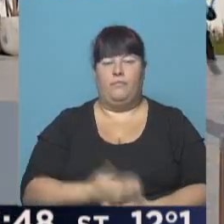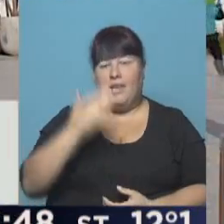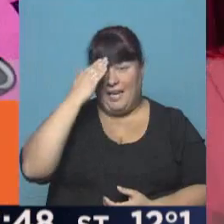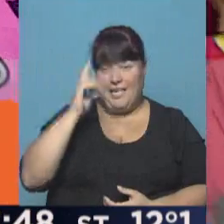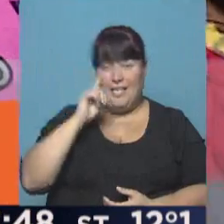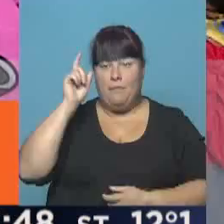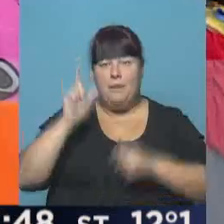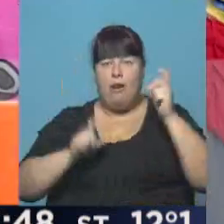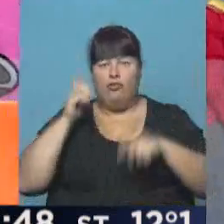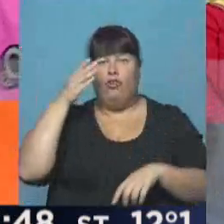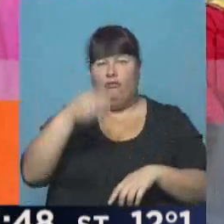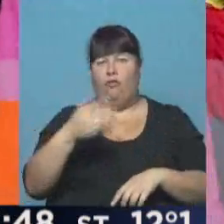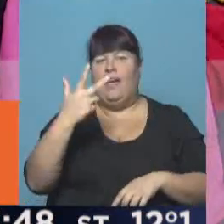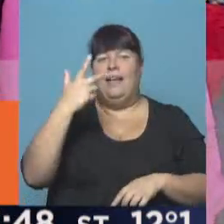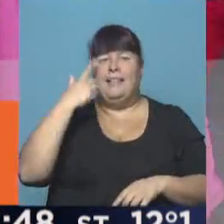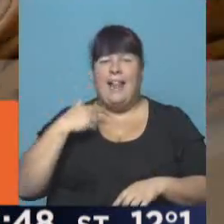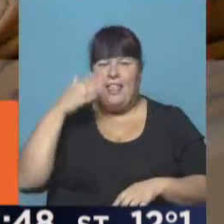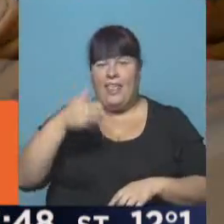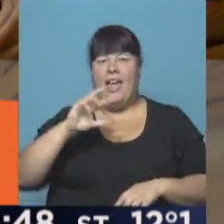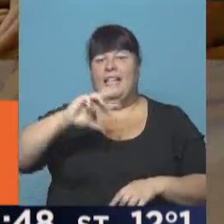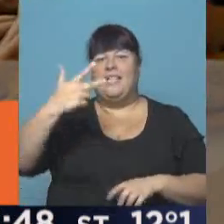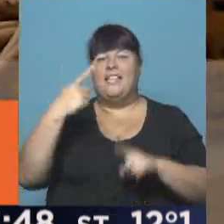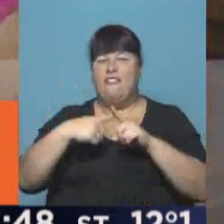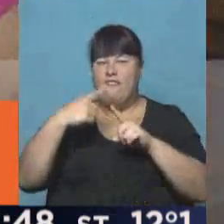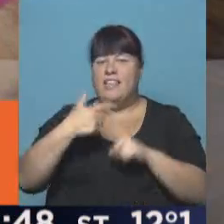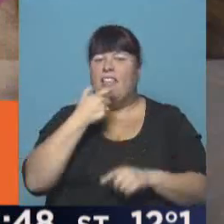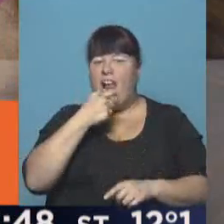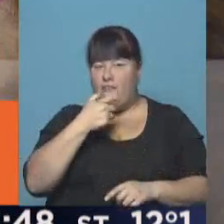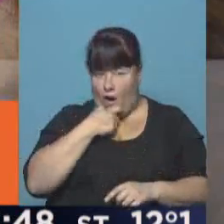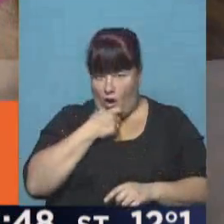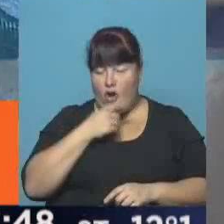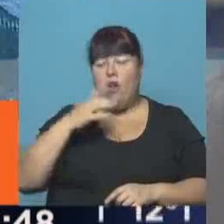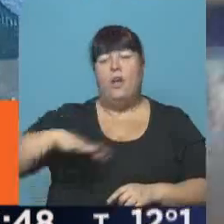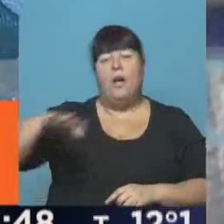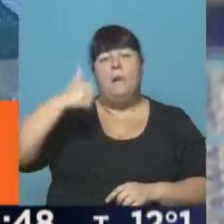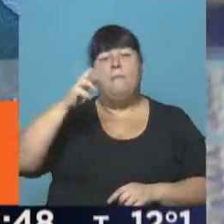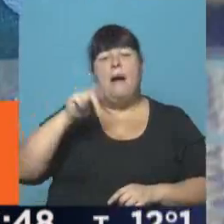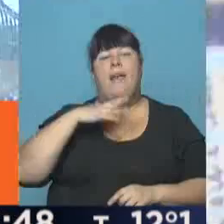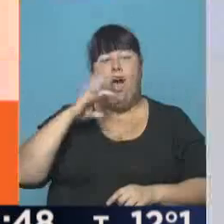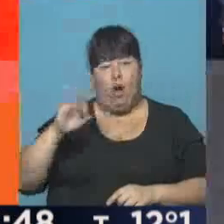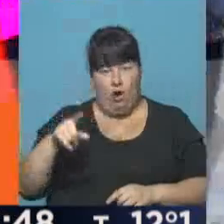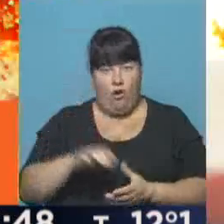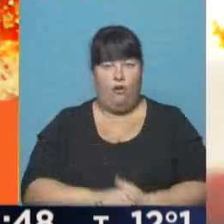15.000 personas pasaron en 3 días por la tercera fiesta del alfajor llevada a cabo en Mar de Ajó.